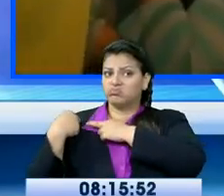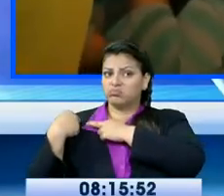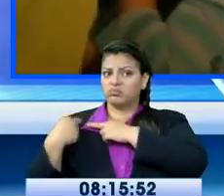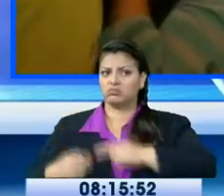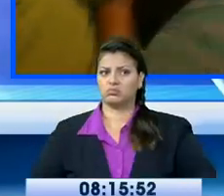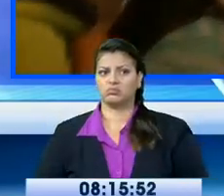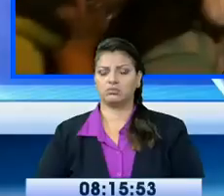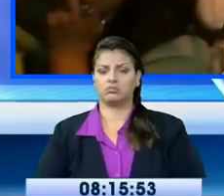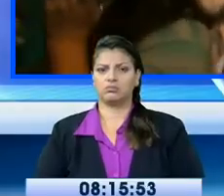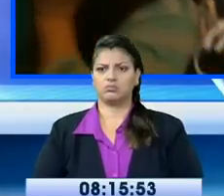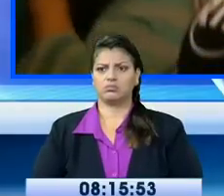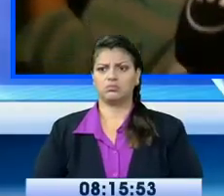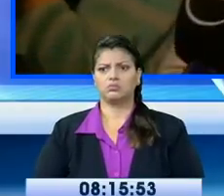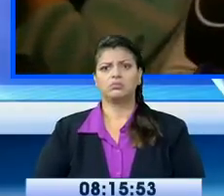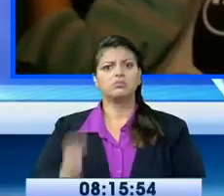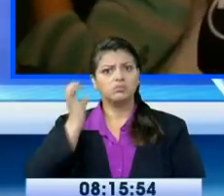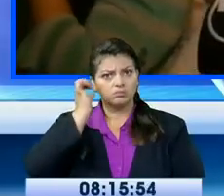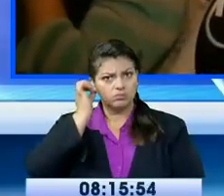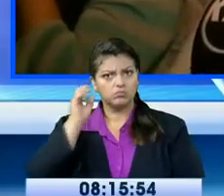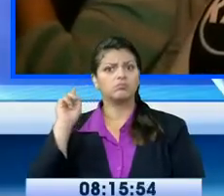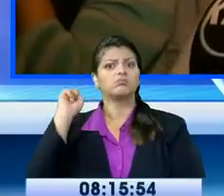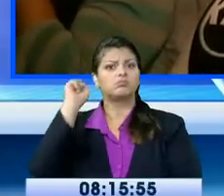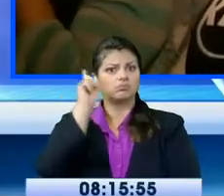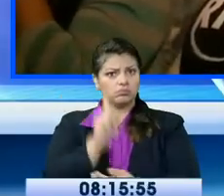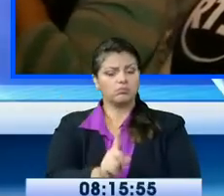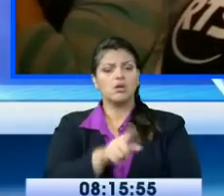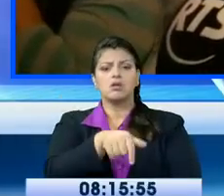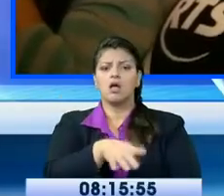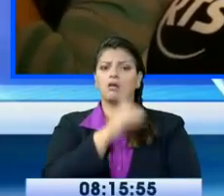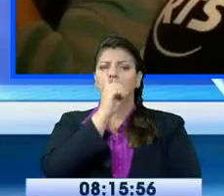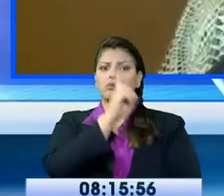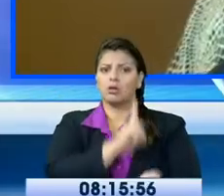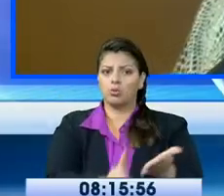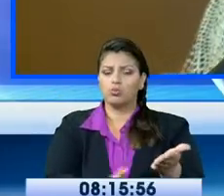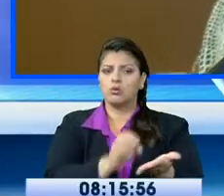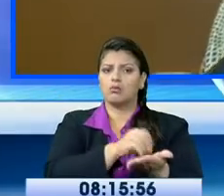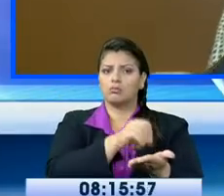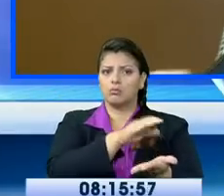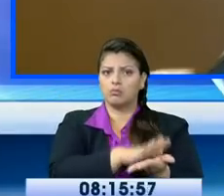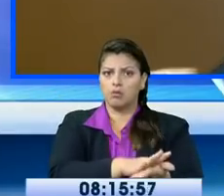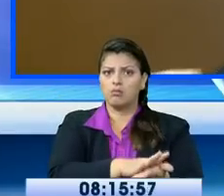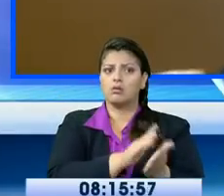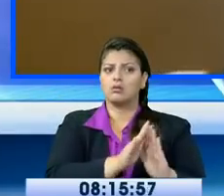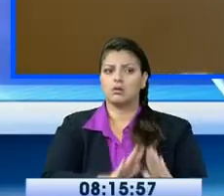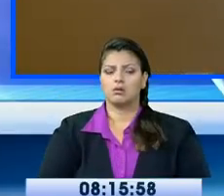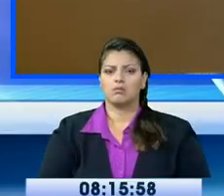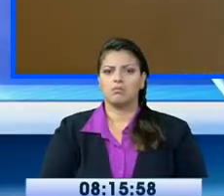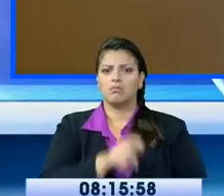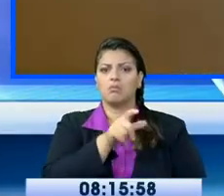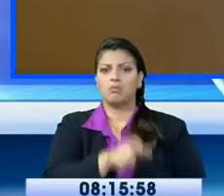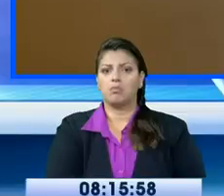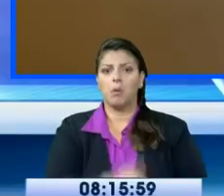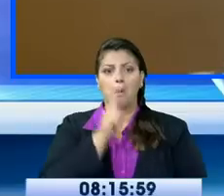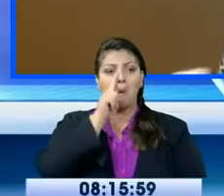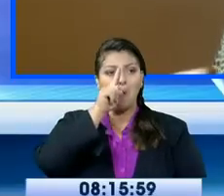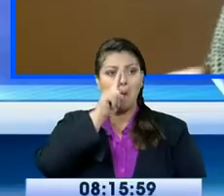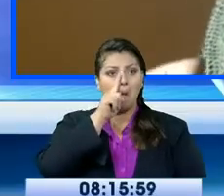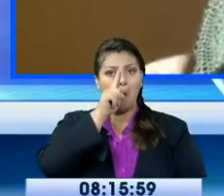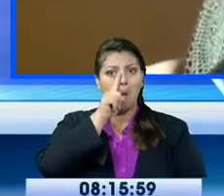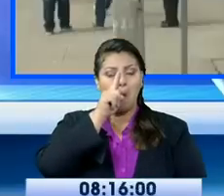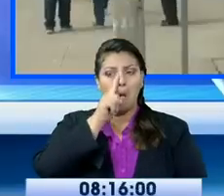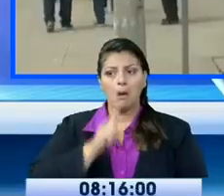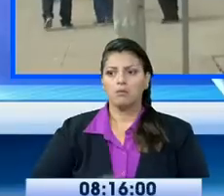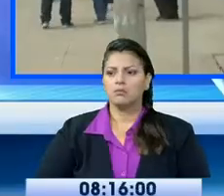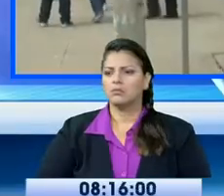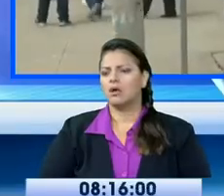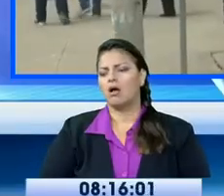diferencia muy, muy, muy grave. La vida y la muerte. Es decir, imagínate, la señora acudió a tiempo antes